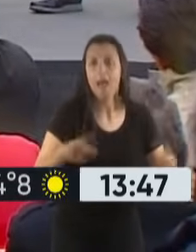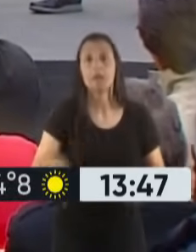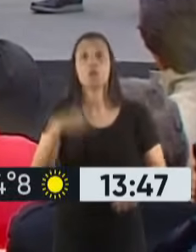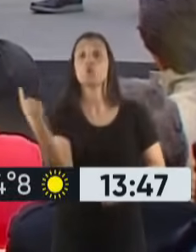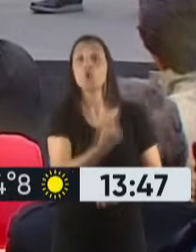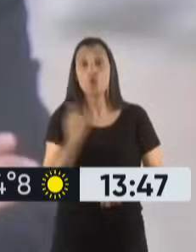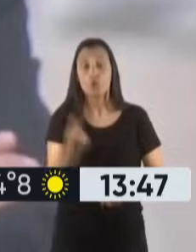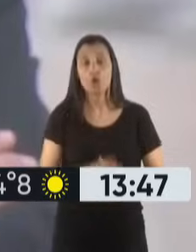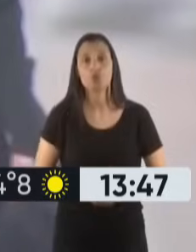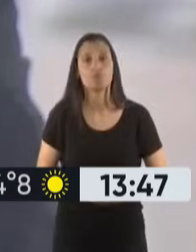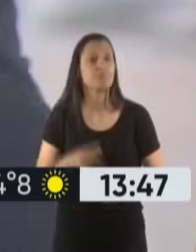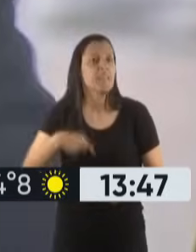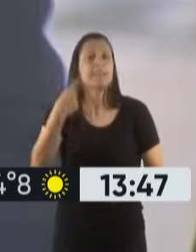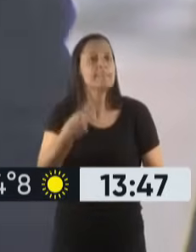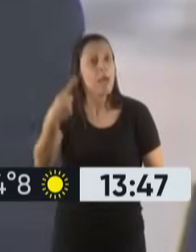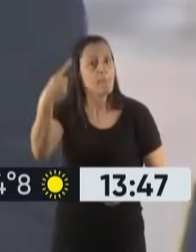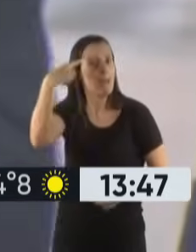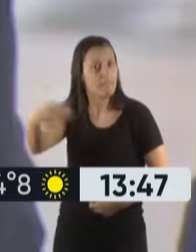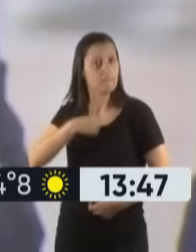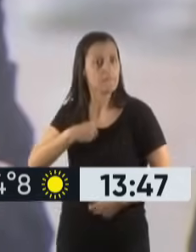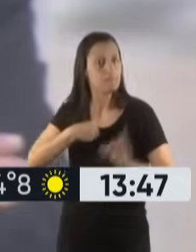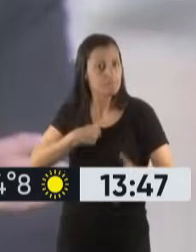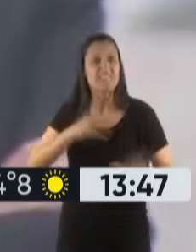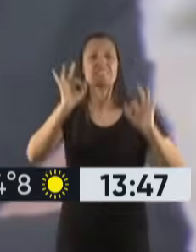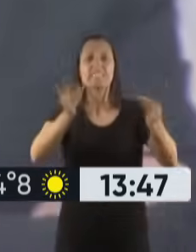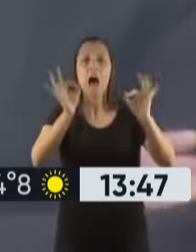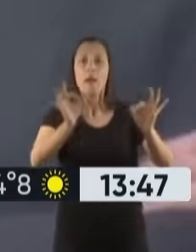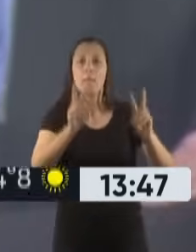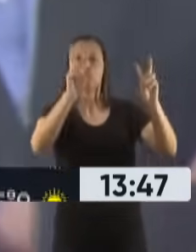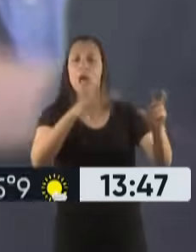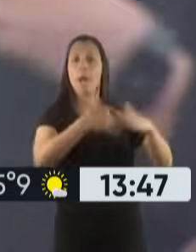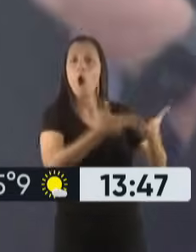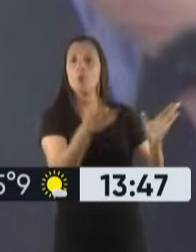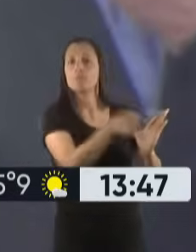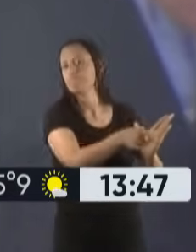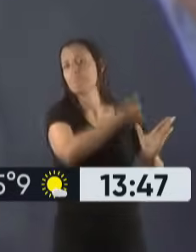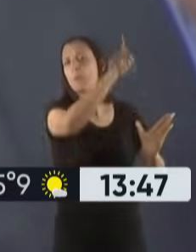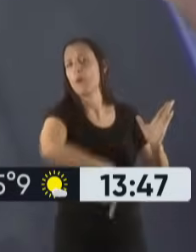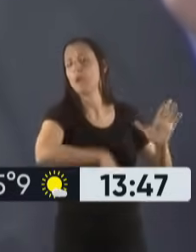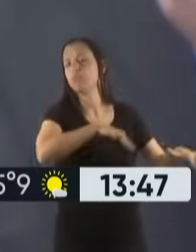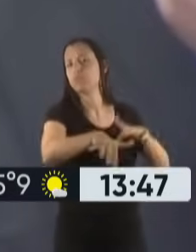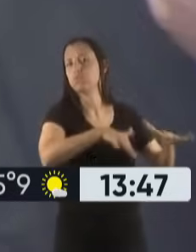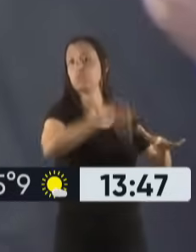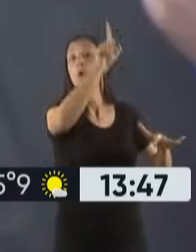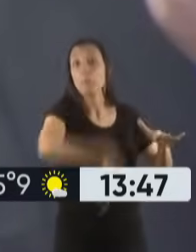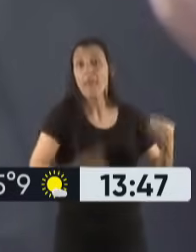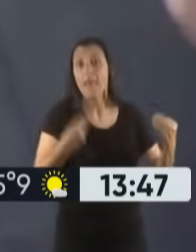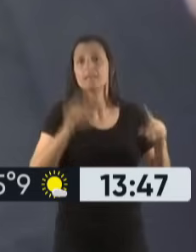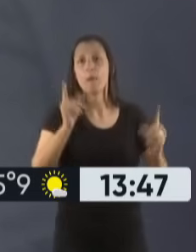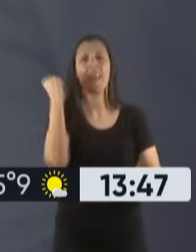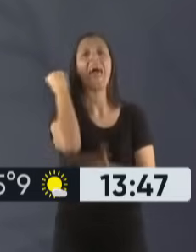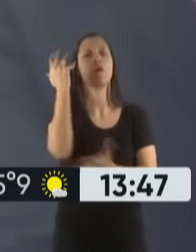Nosotros siempre creímos que la obra pública era un gran motor para que la economía se